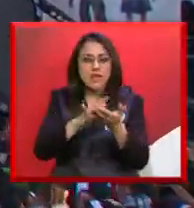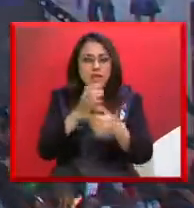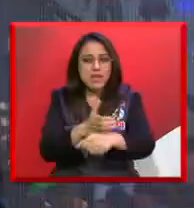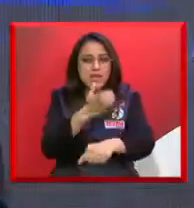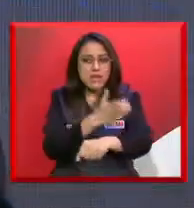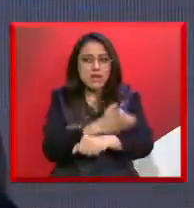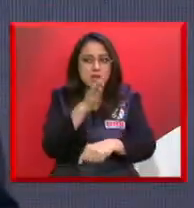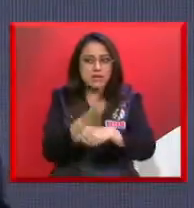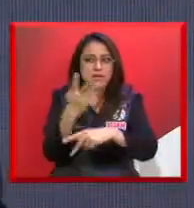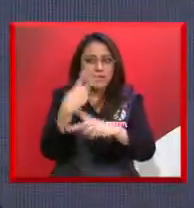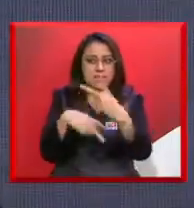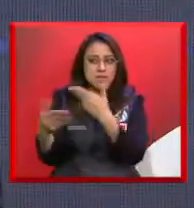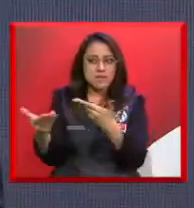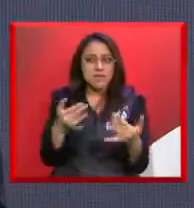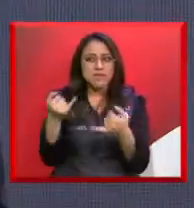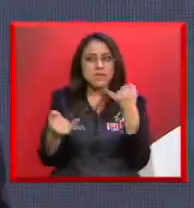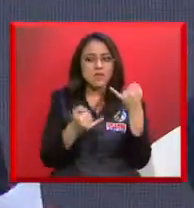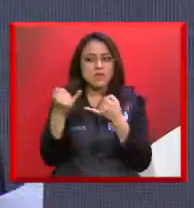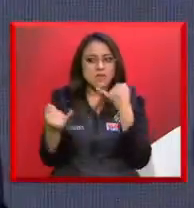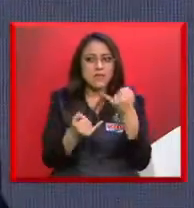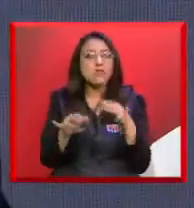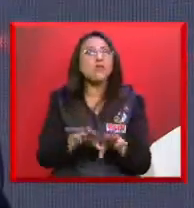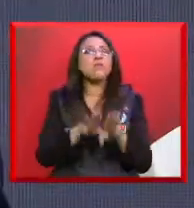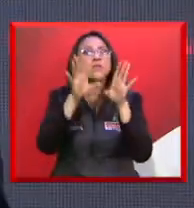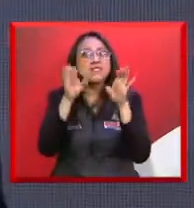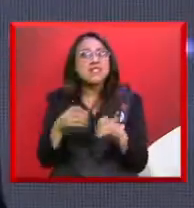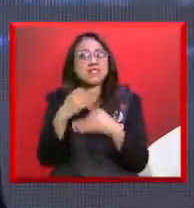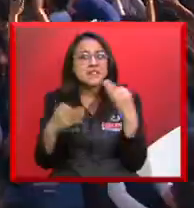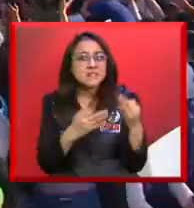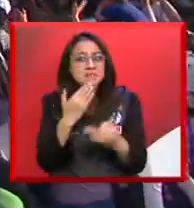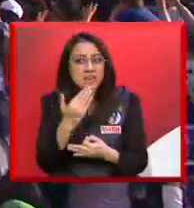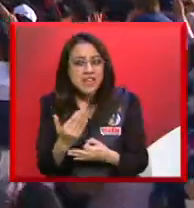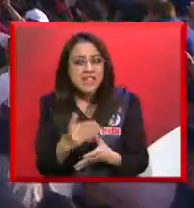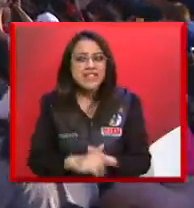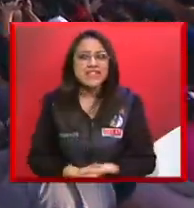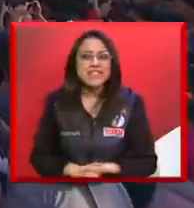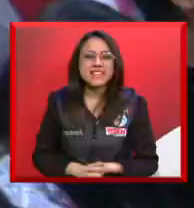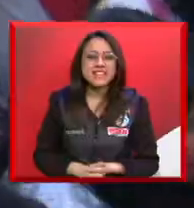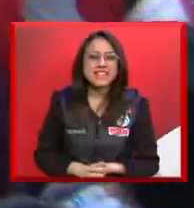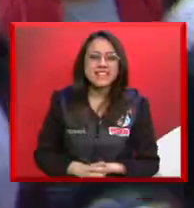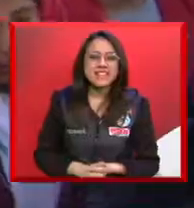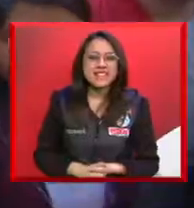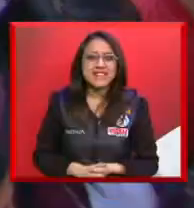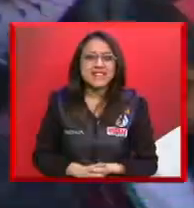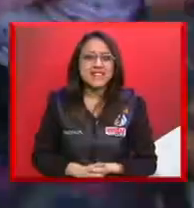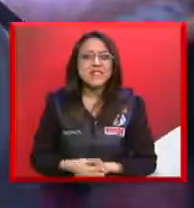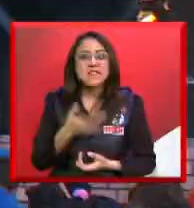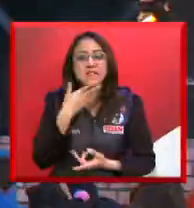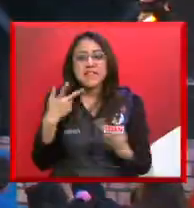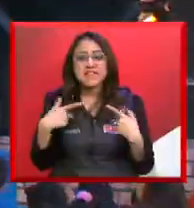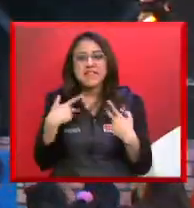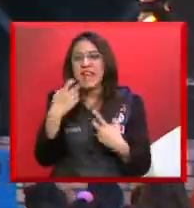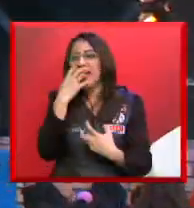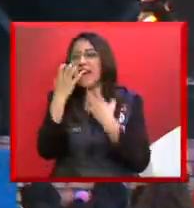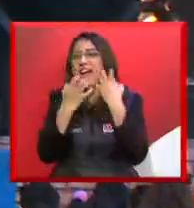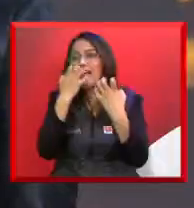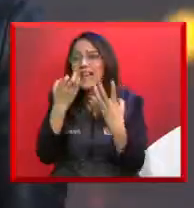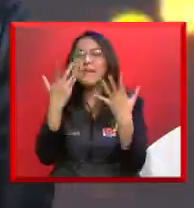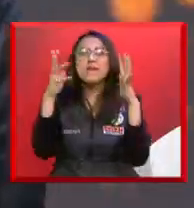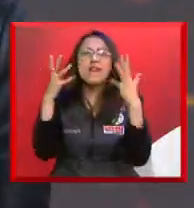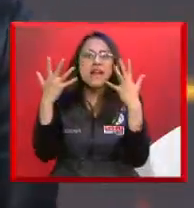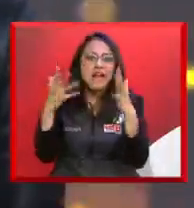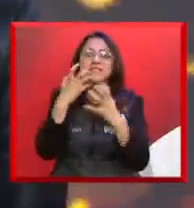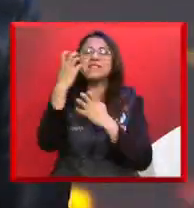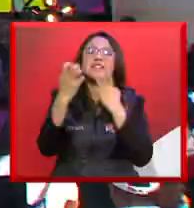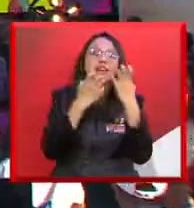este concierto! ¡Juguetón! ¿Cómo está nuestro público? Con un público entregado, entre aplausos